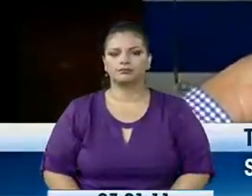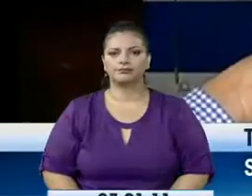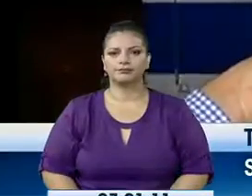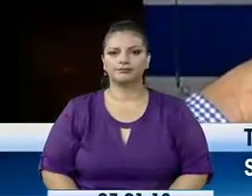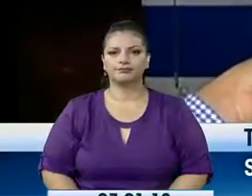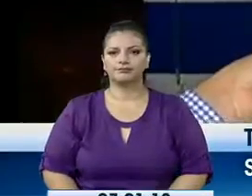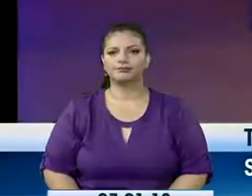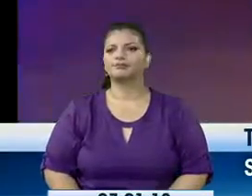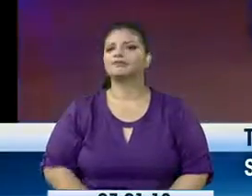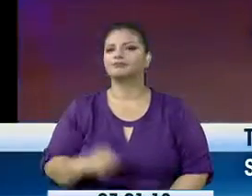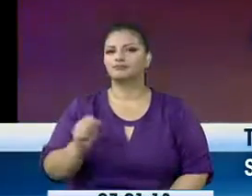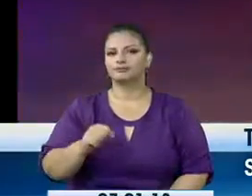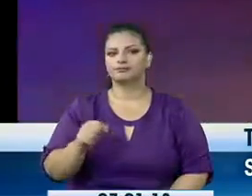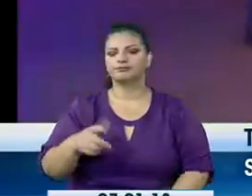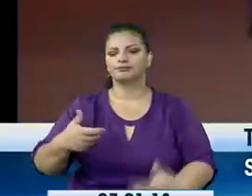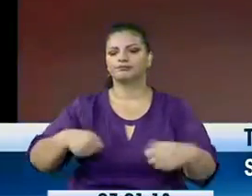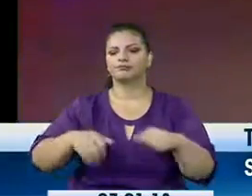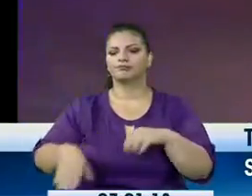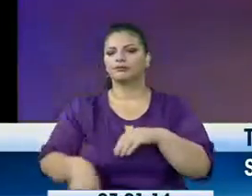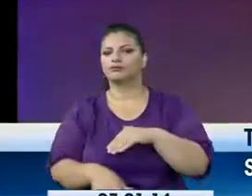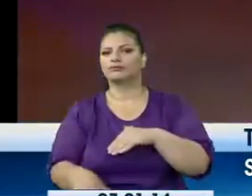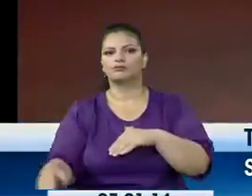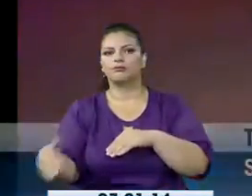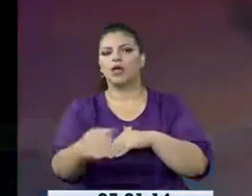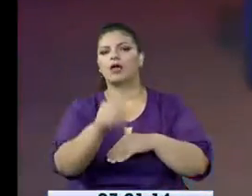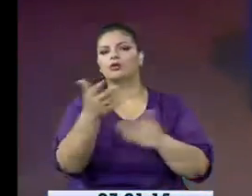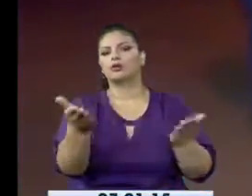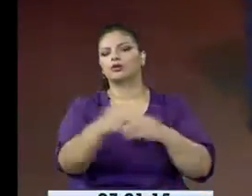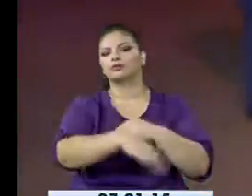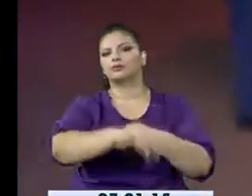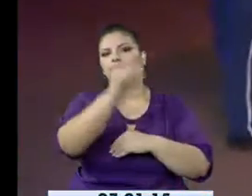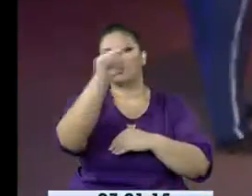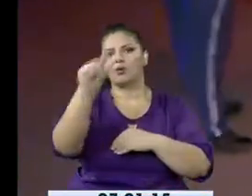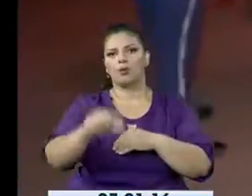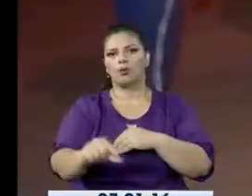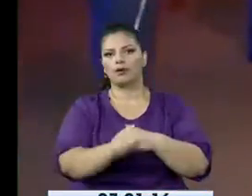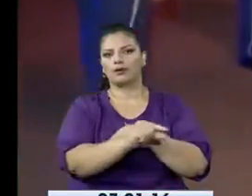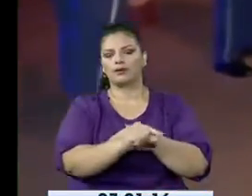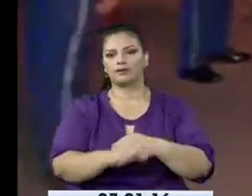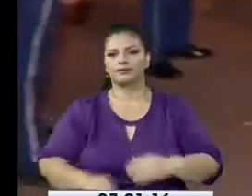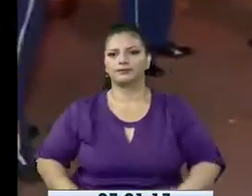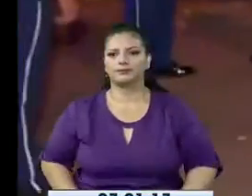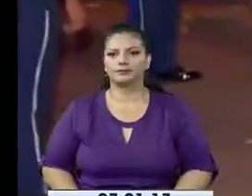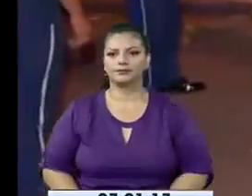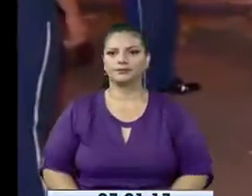por Guayacán. Informó Jorge Salazar.